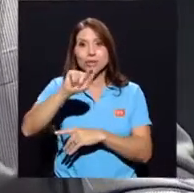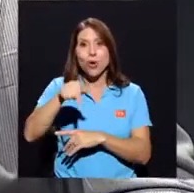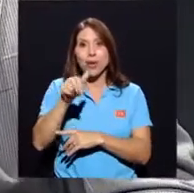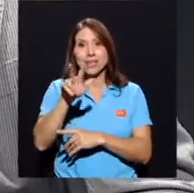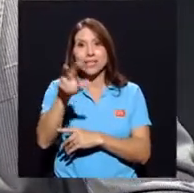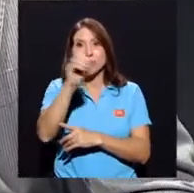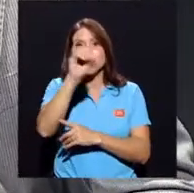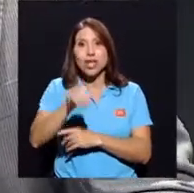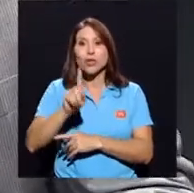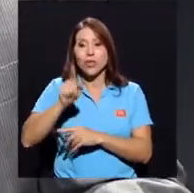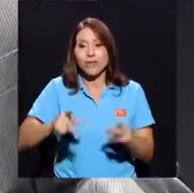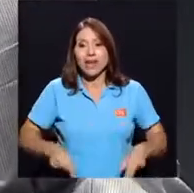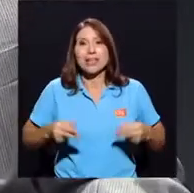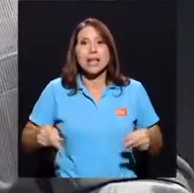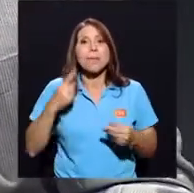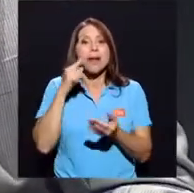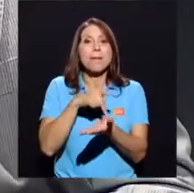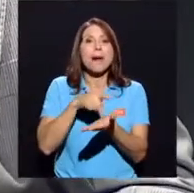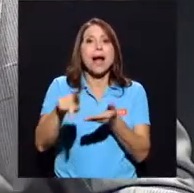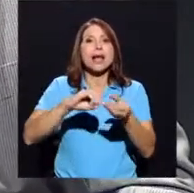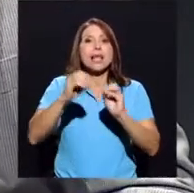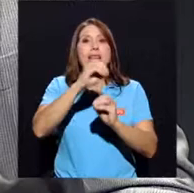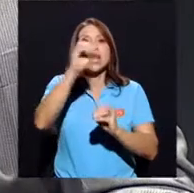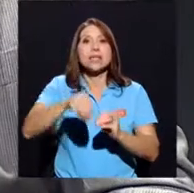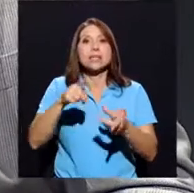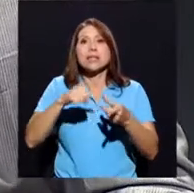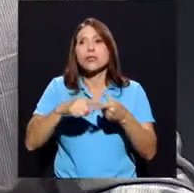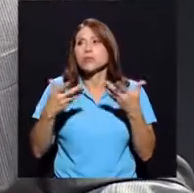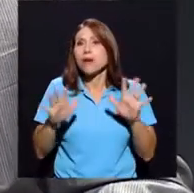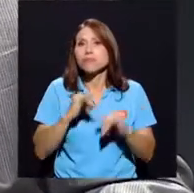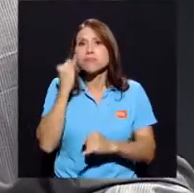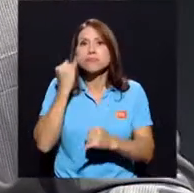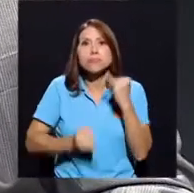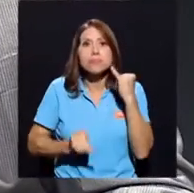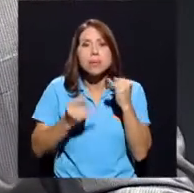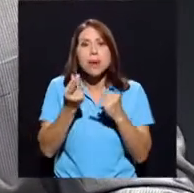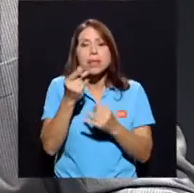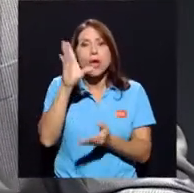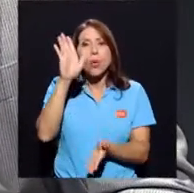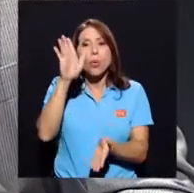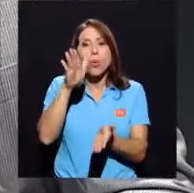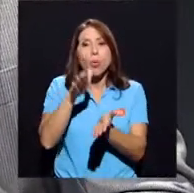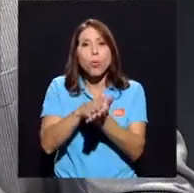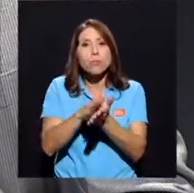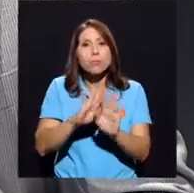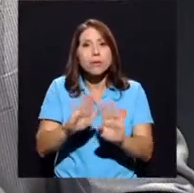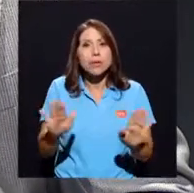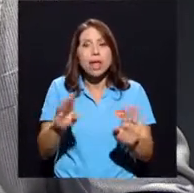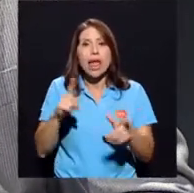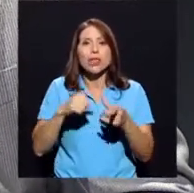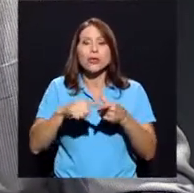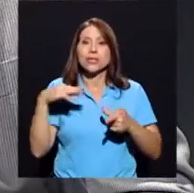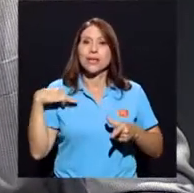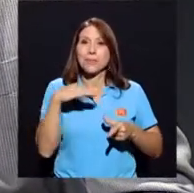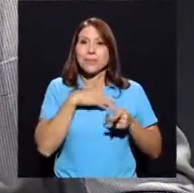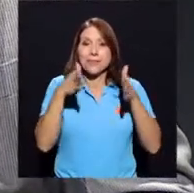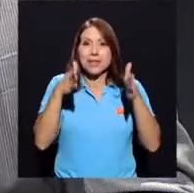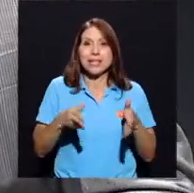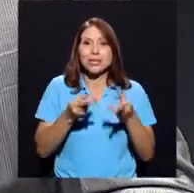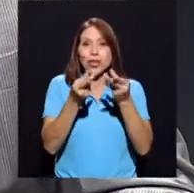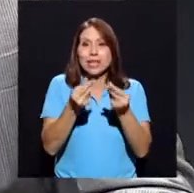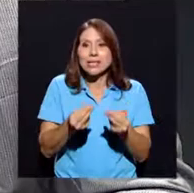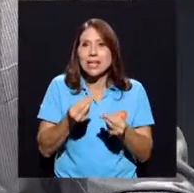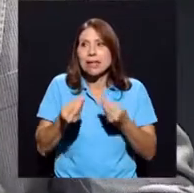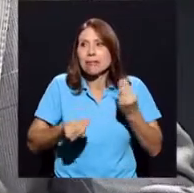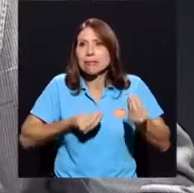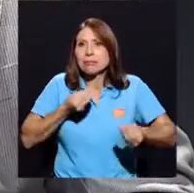y entonces se acabó la plata claro visto hacienda más bien está debiendo no entonces